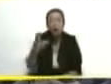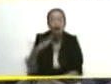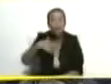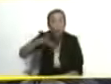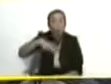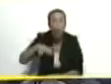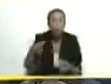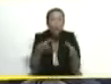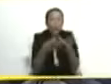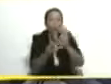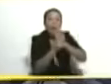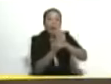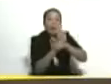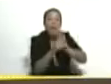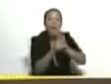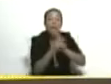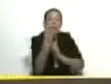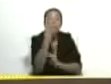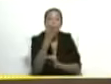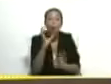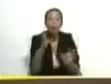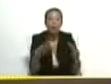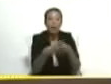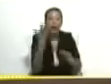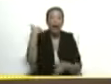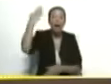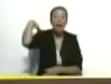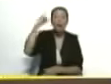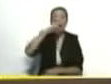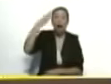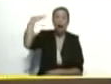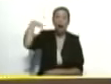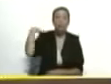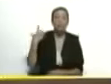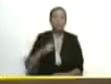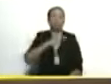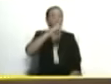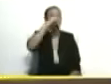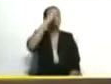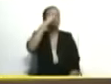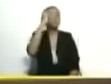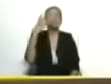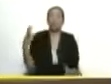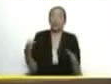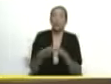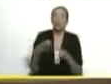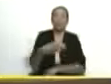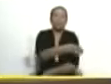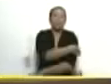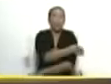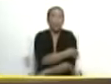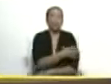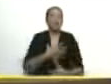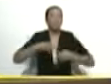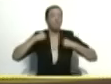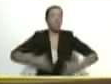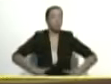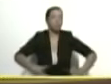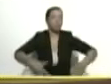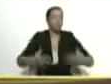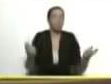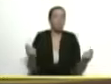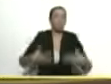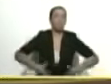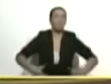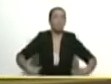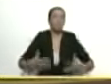dónde se hacían las leyes en la Cuarta República, en la República Oligárquica, en la República de los Terratenientes,